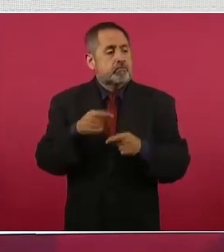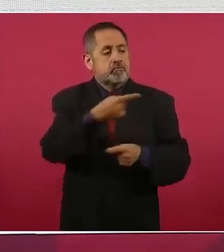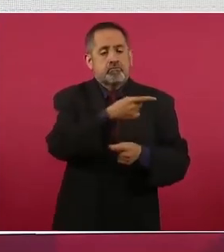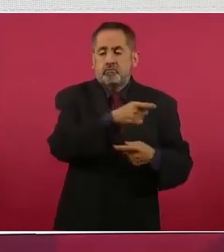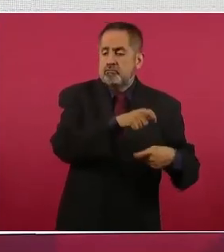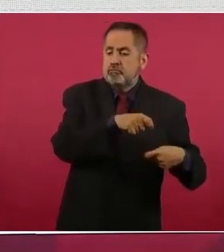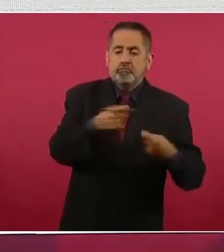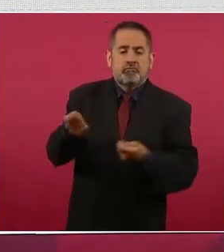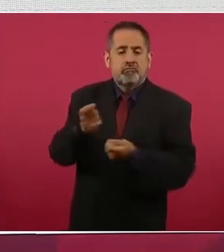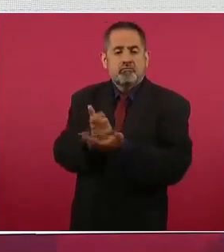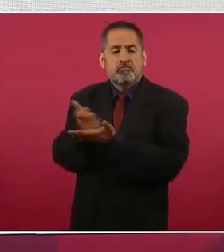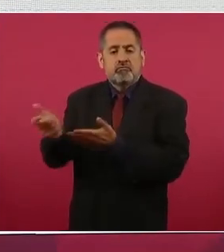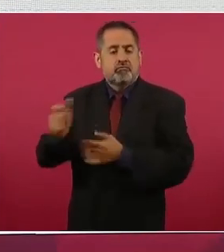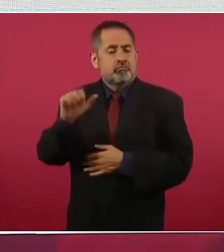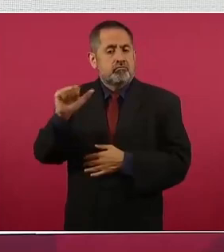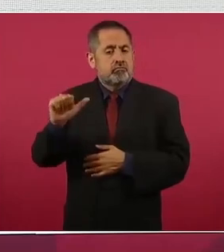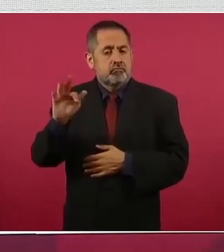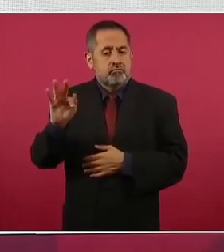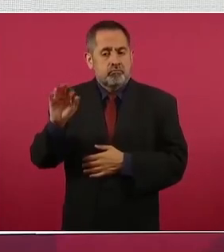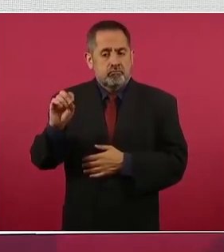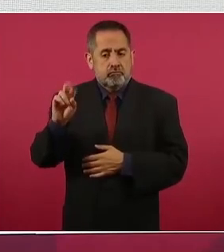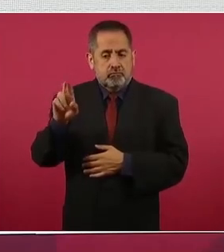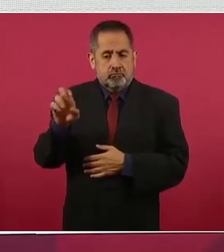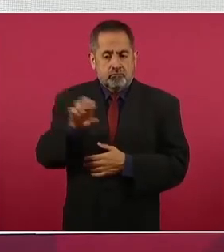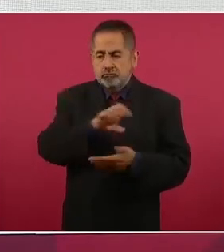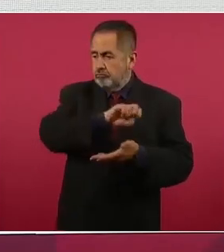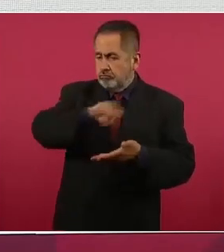aportando más a las cuotas de Afores.